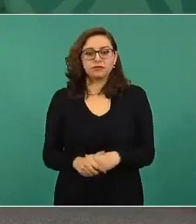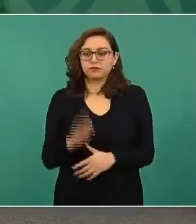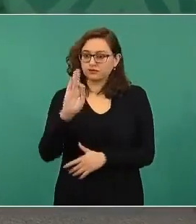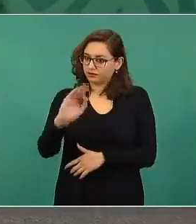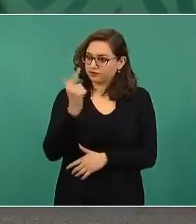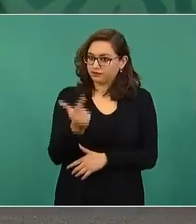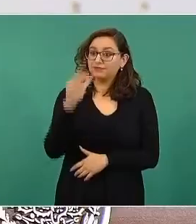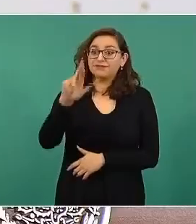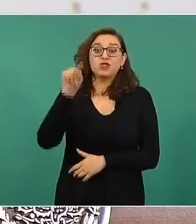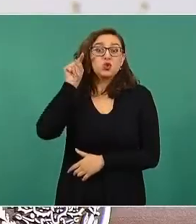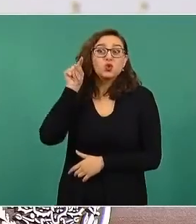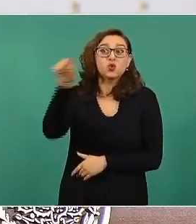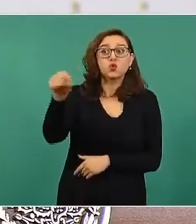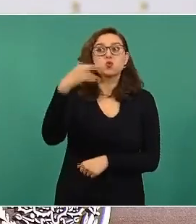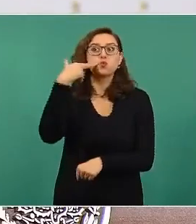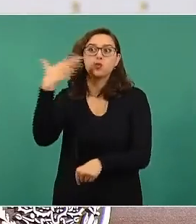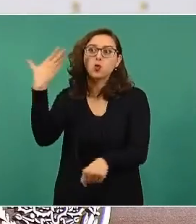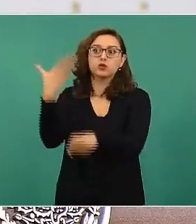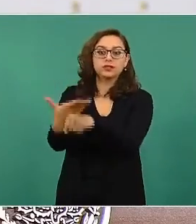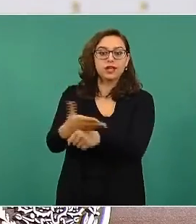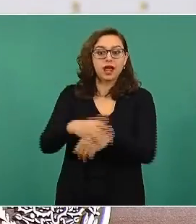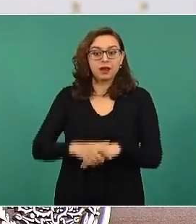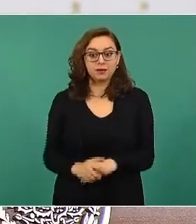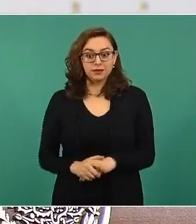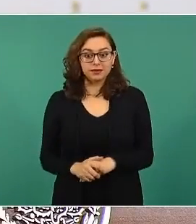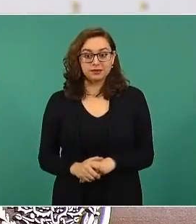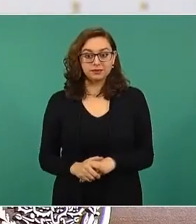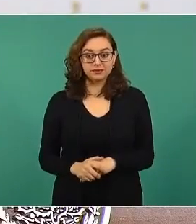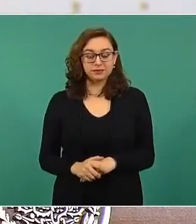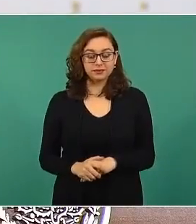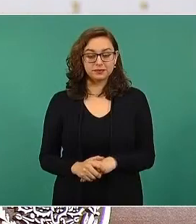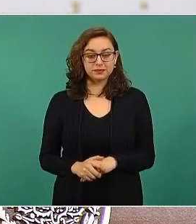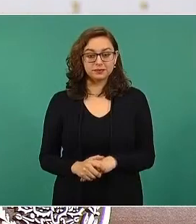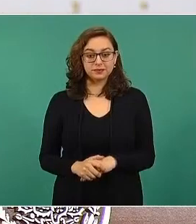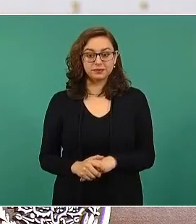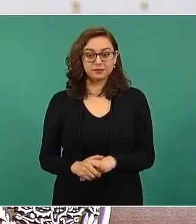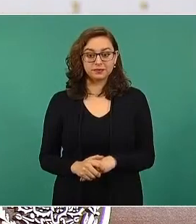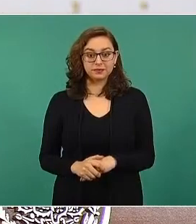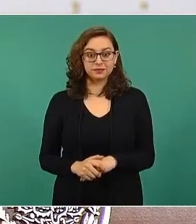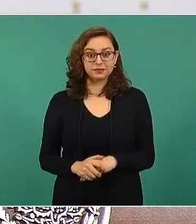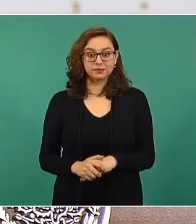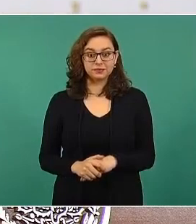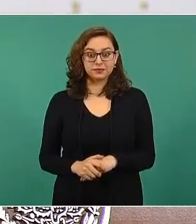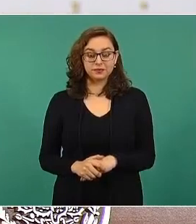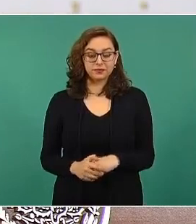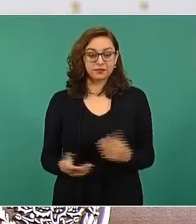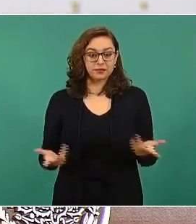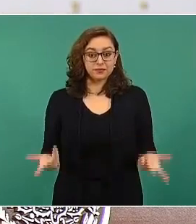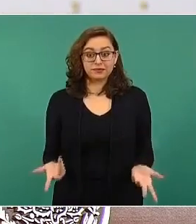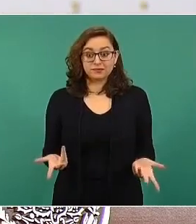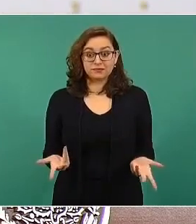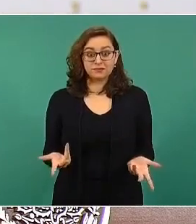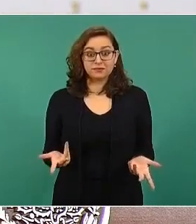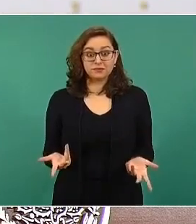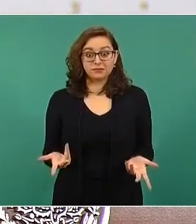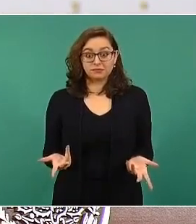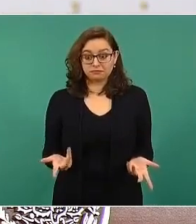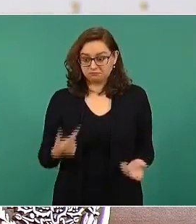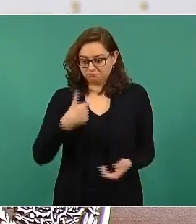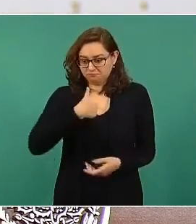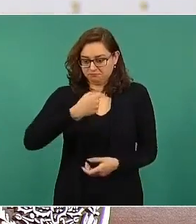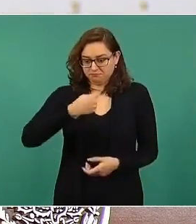la fiscalía. Pero es un asunto hasta de autoridad